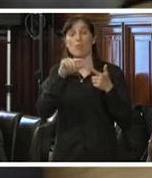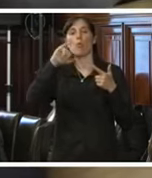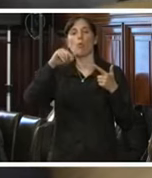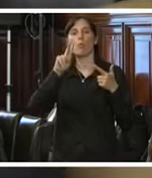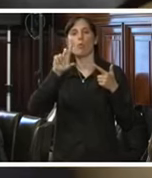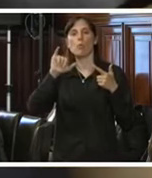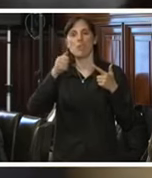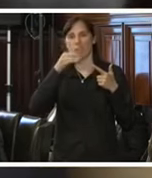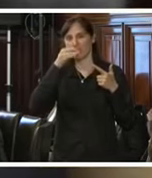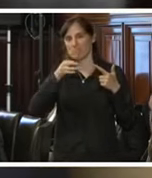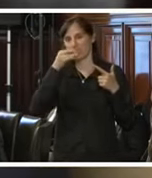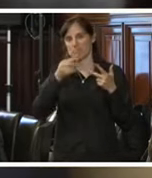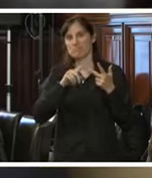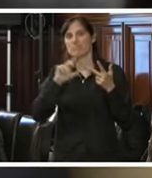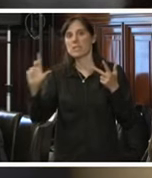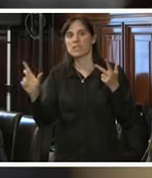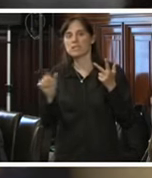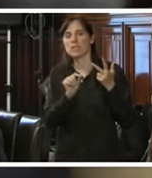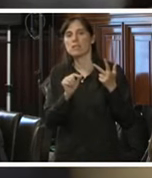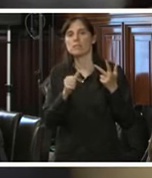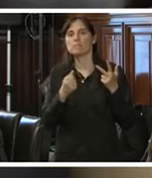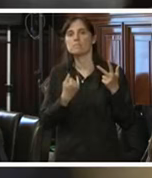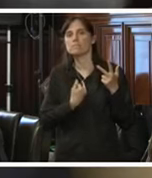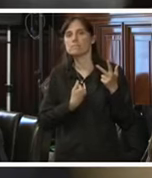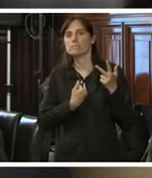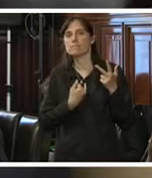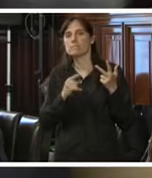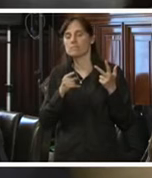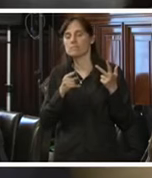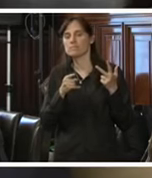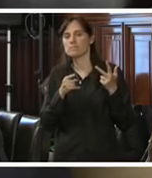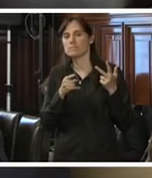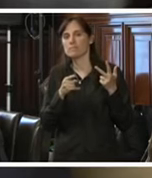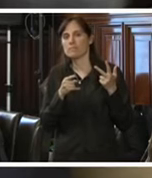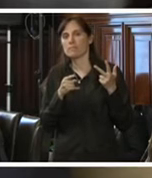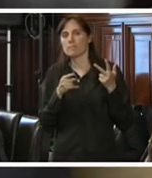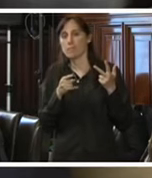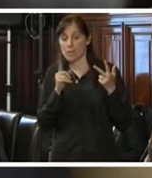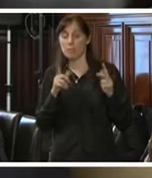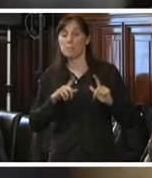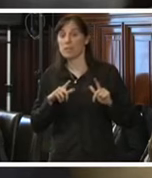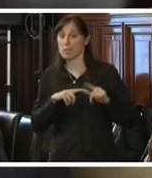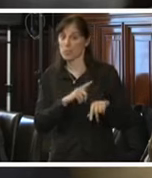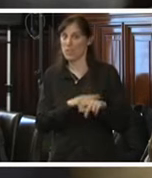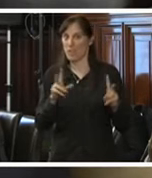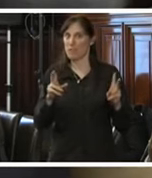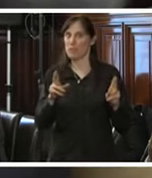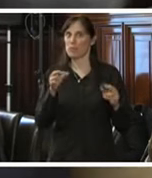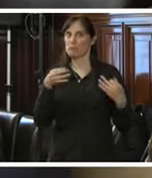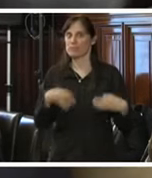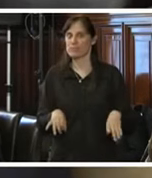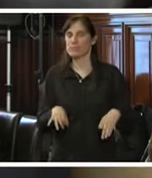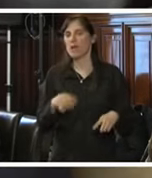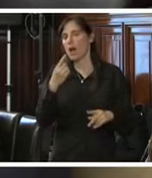estaré, digamos, cerrando, digamos, esta presentación dentro del término así señalado, esperemos, de tiempo, con